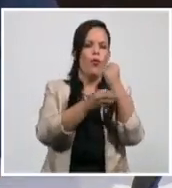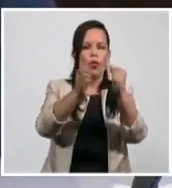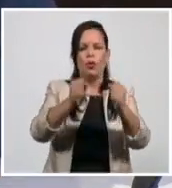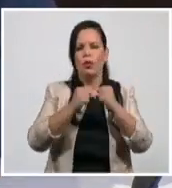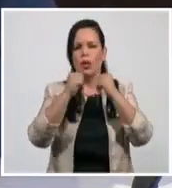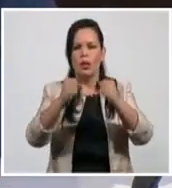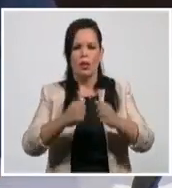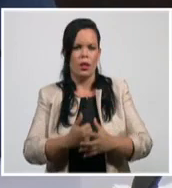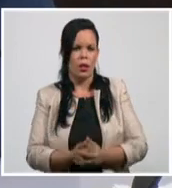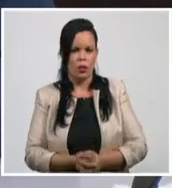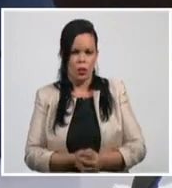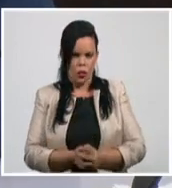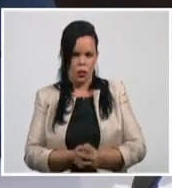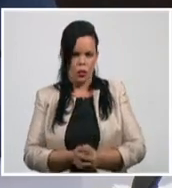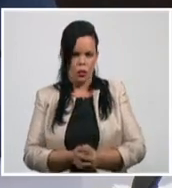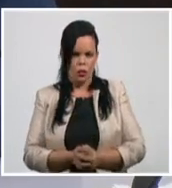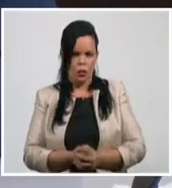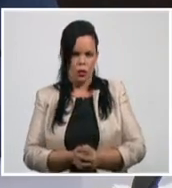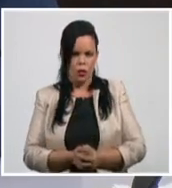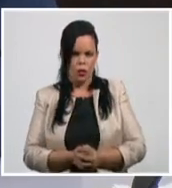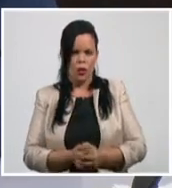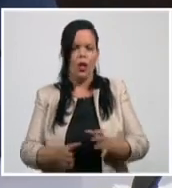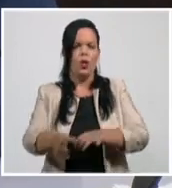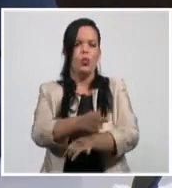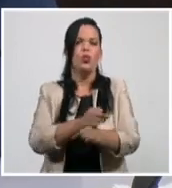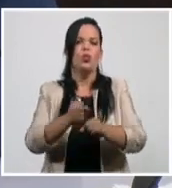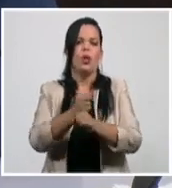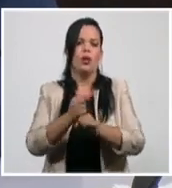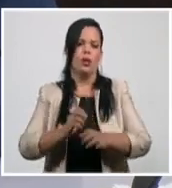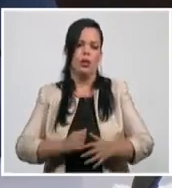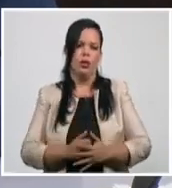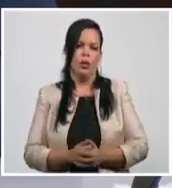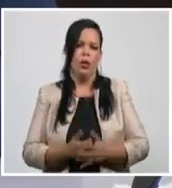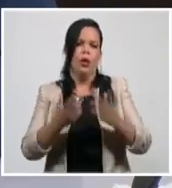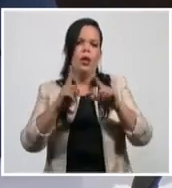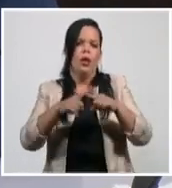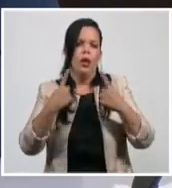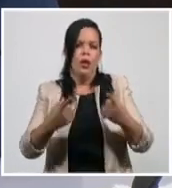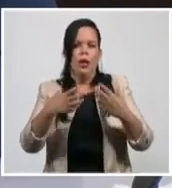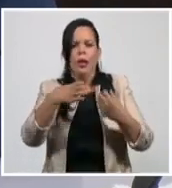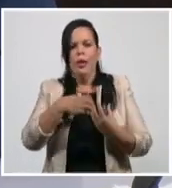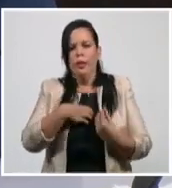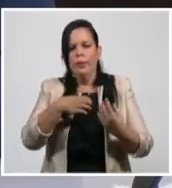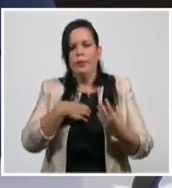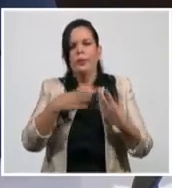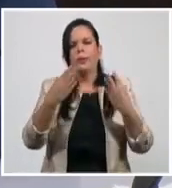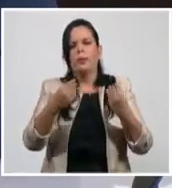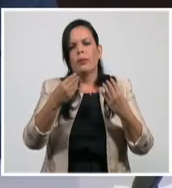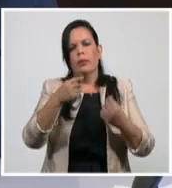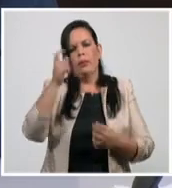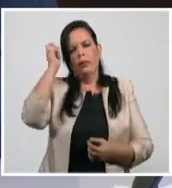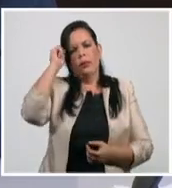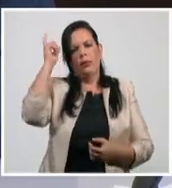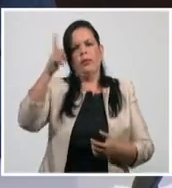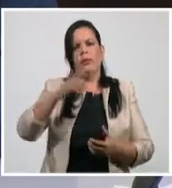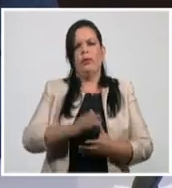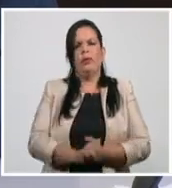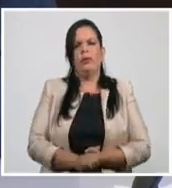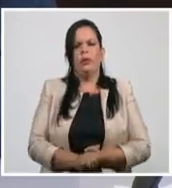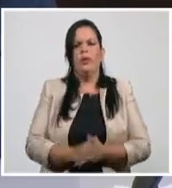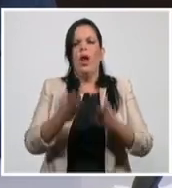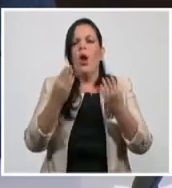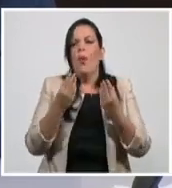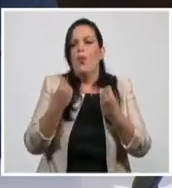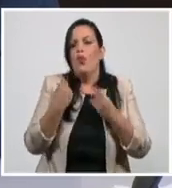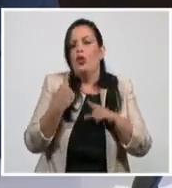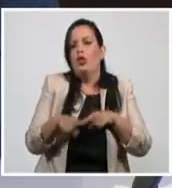y hay que implementarla, porque han sido muchas experiencias. Y muchas de ellas nos han cambiado la manera de